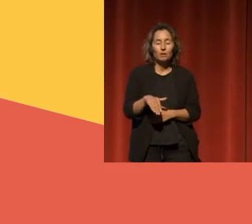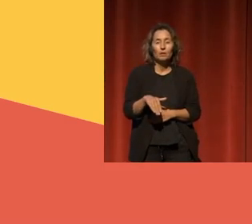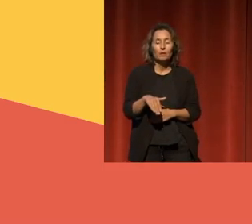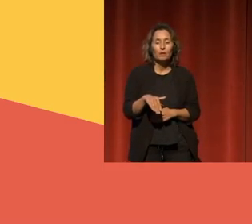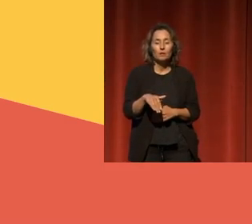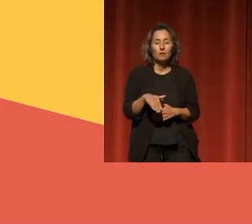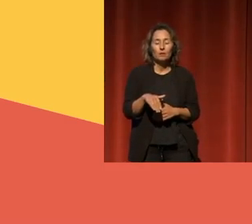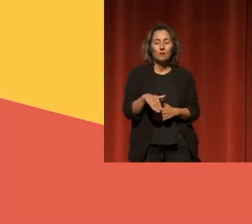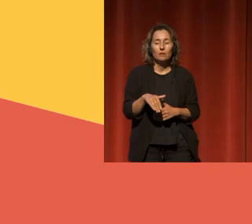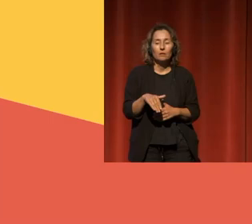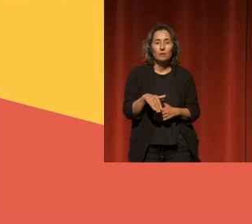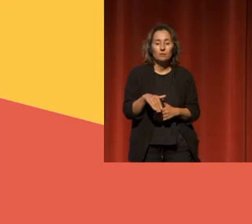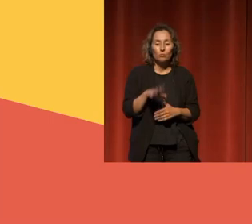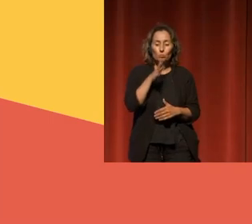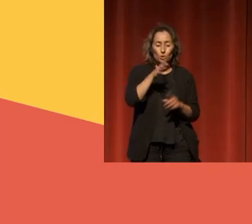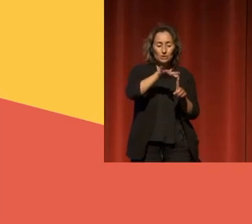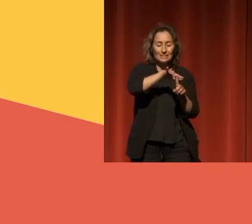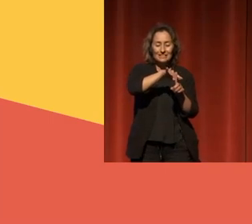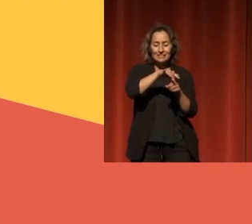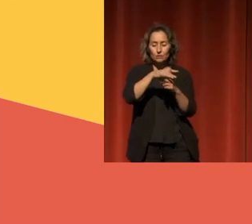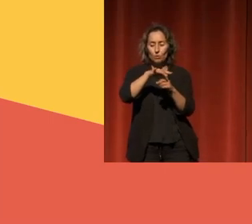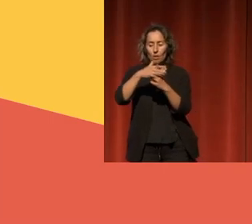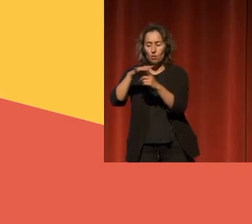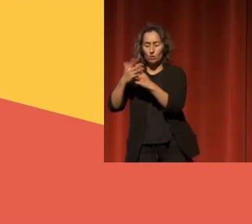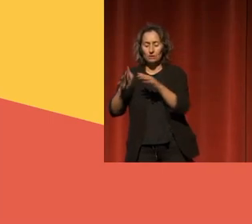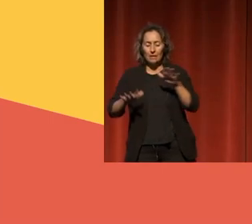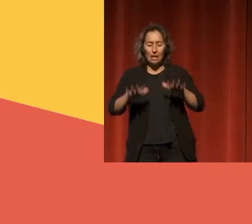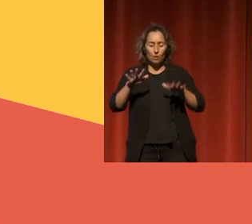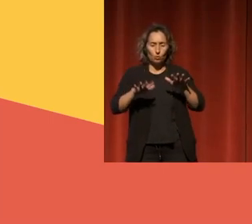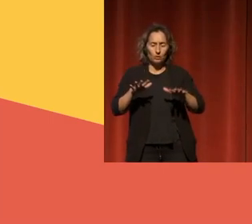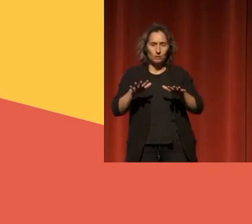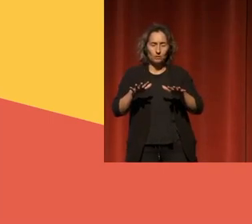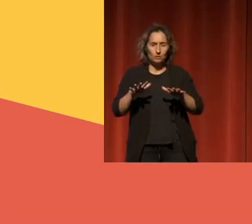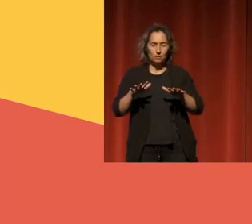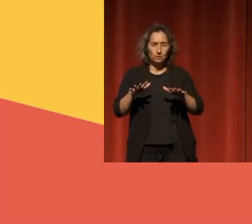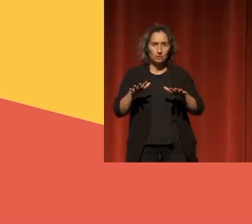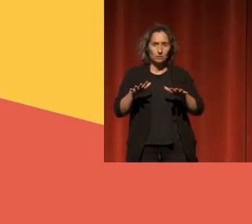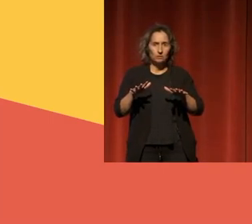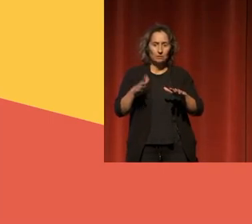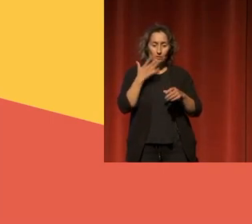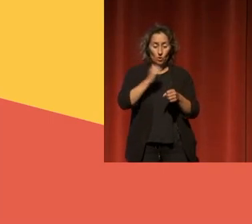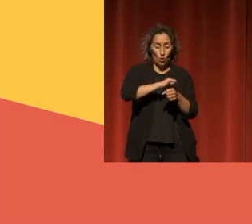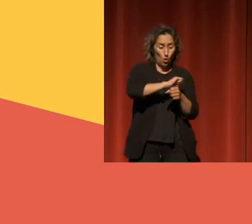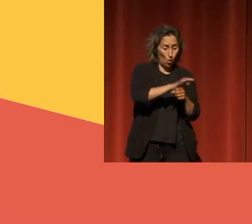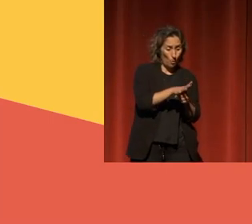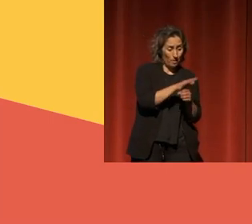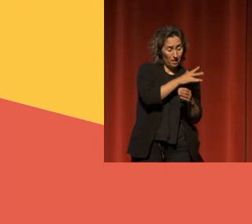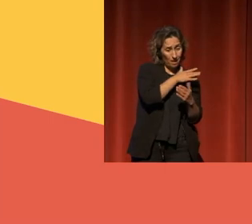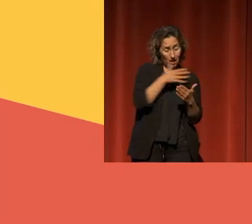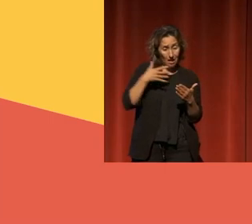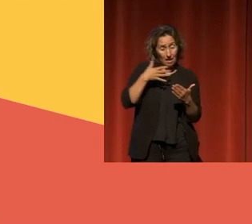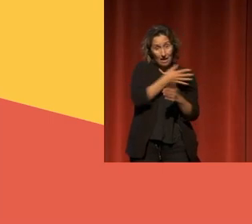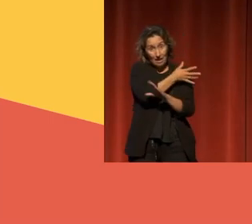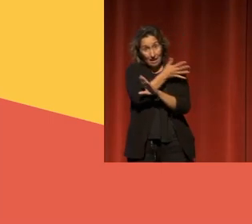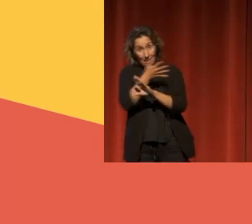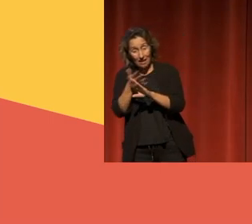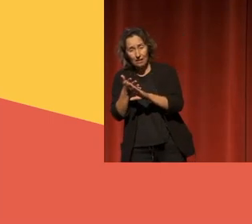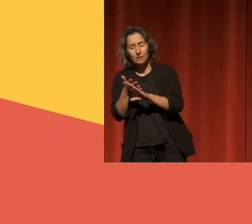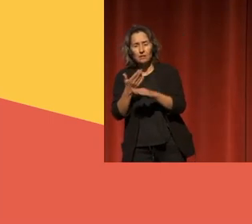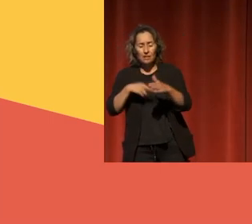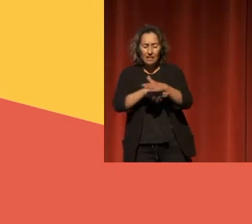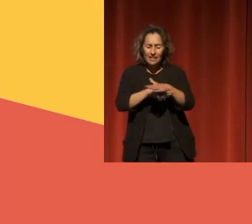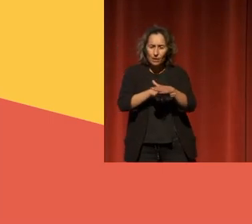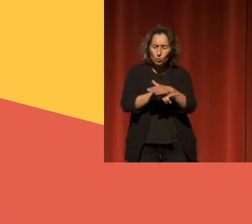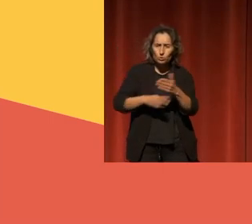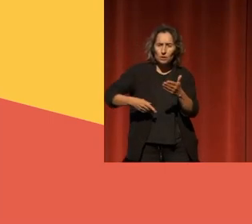serie de hechos que están ocurriendo desde Bueno desde el covid la pandemia que hizo cambiar ciertos recursos